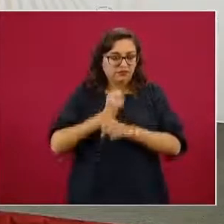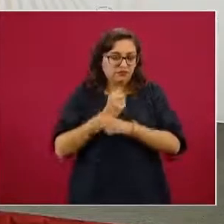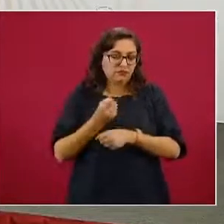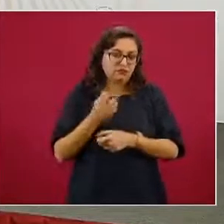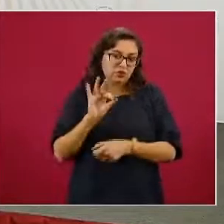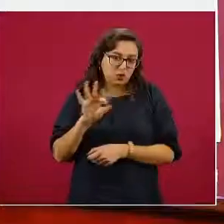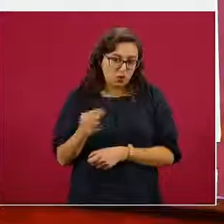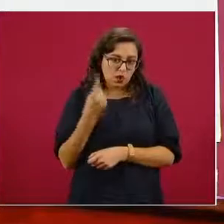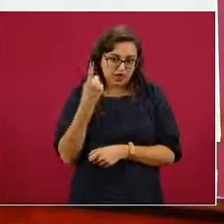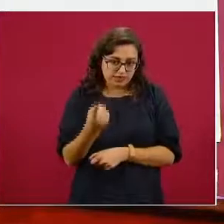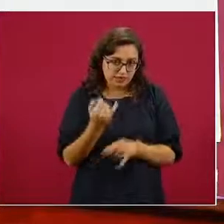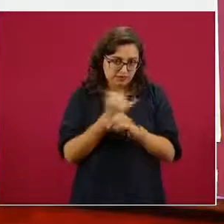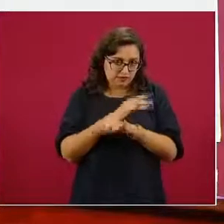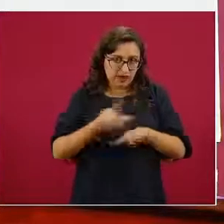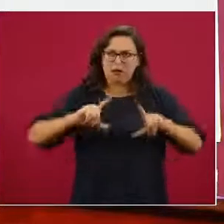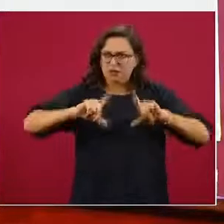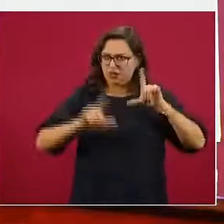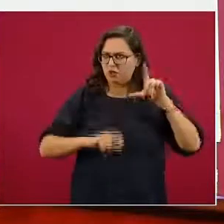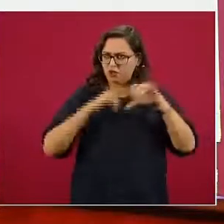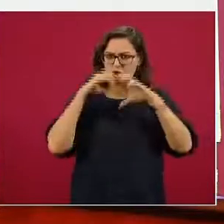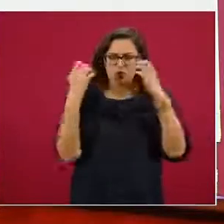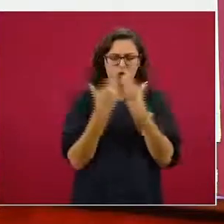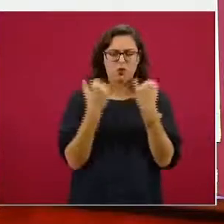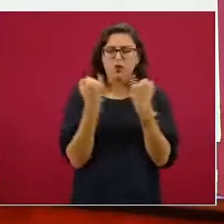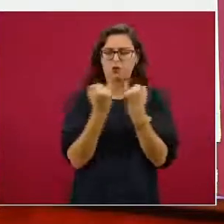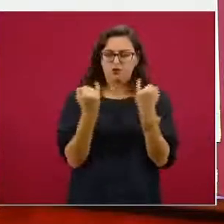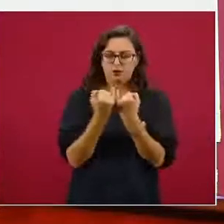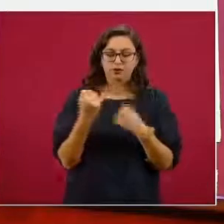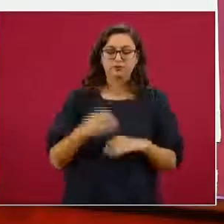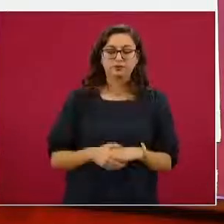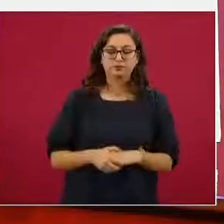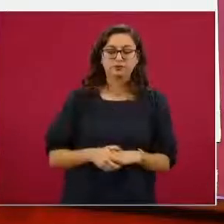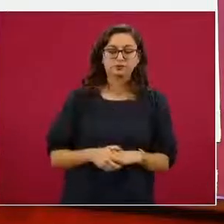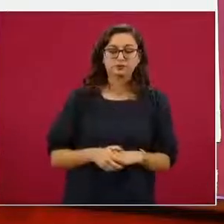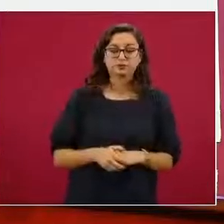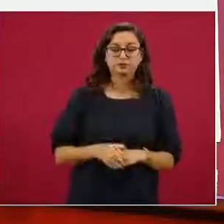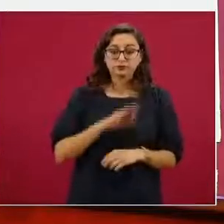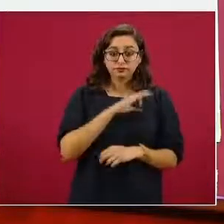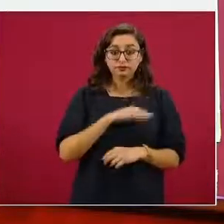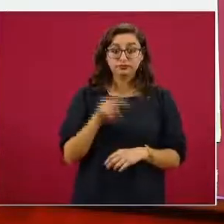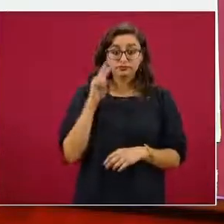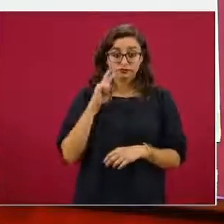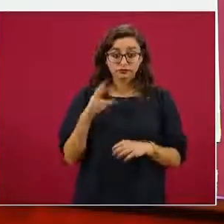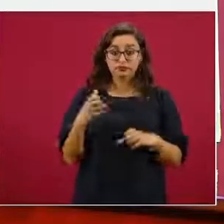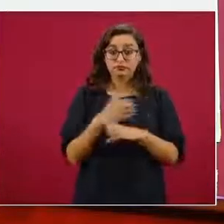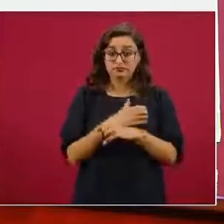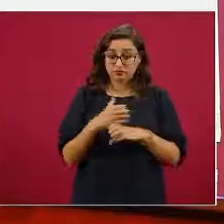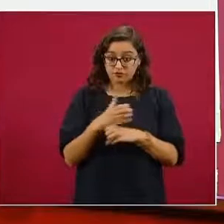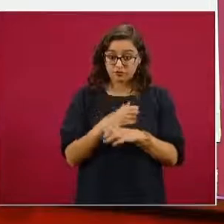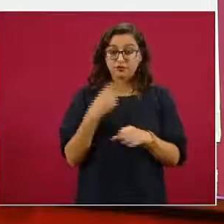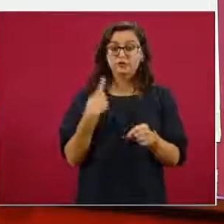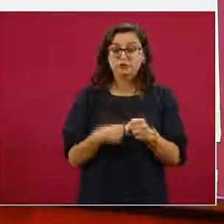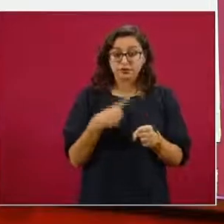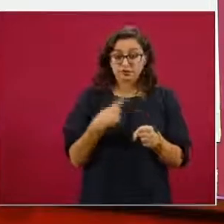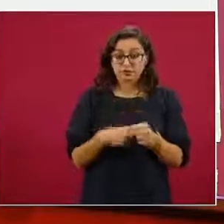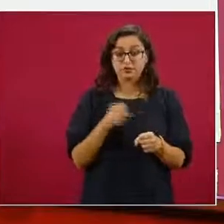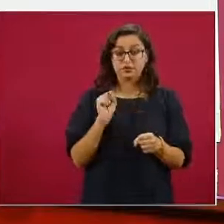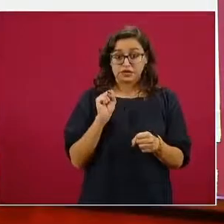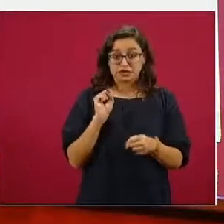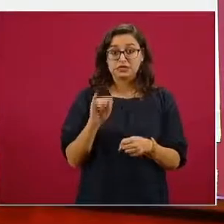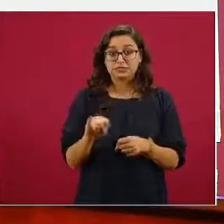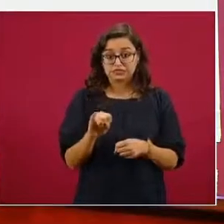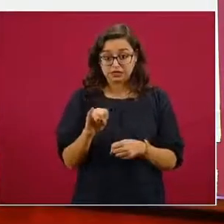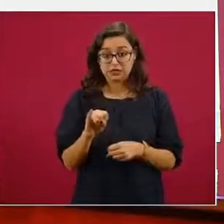epidémica de agregación semanal, como hemos dicho, los casos confirmados en esta zona de color ocre claro, en algunas pantallas se